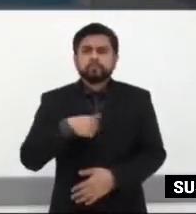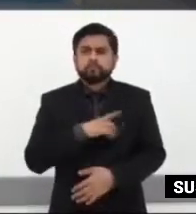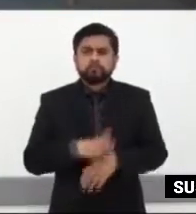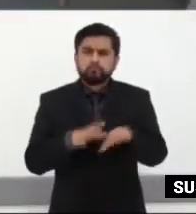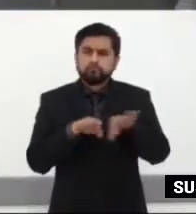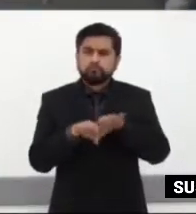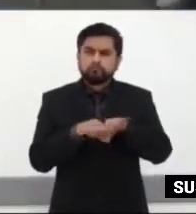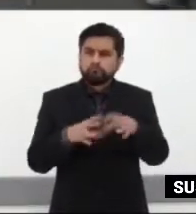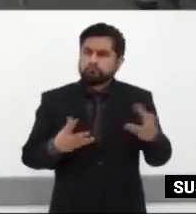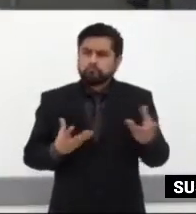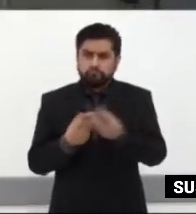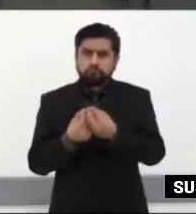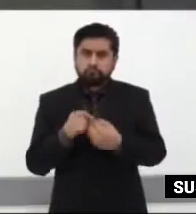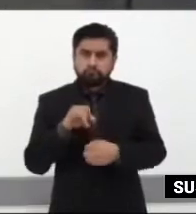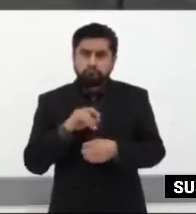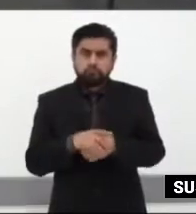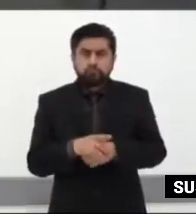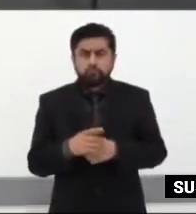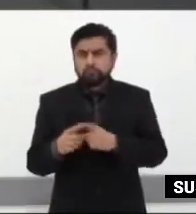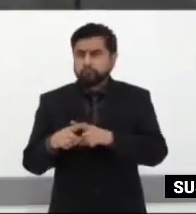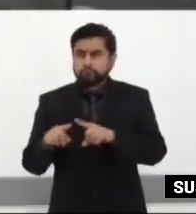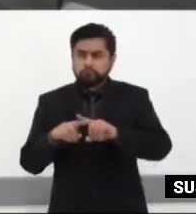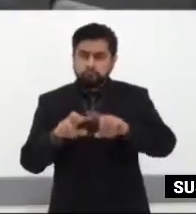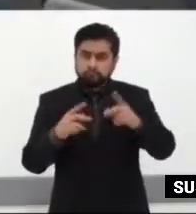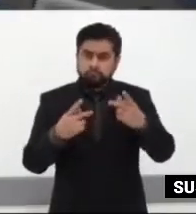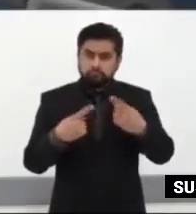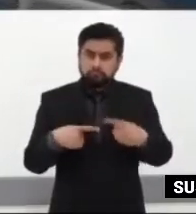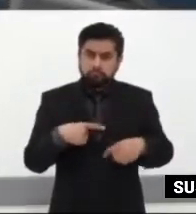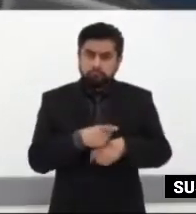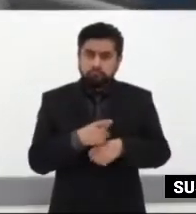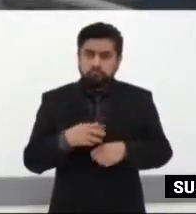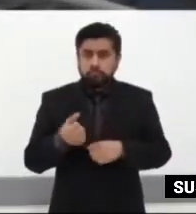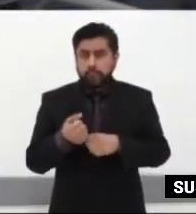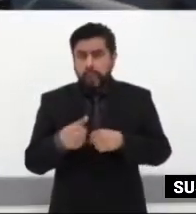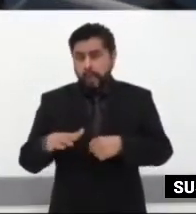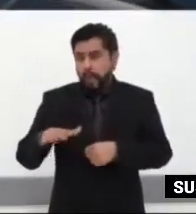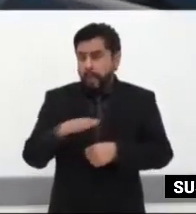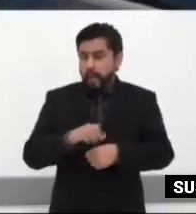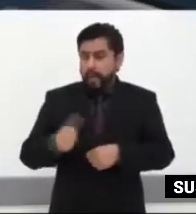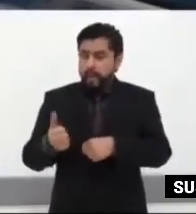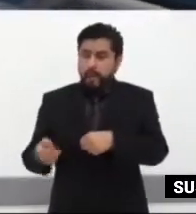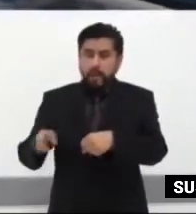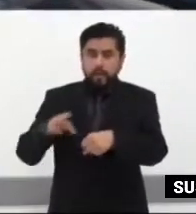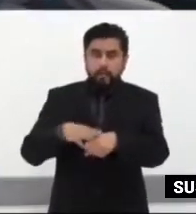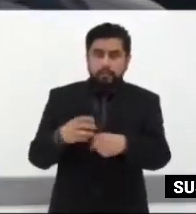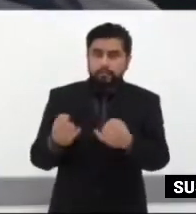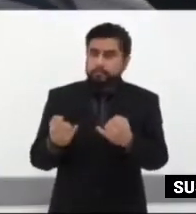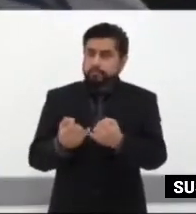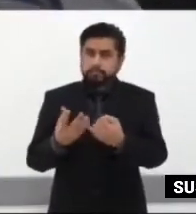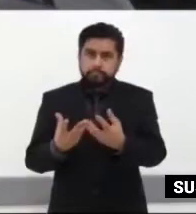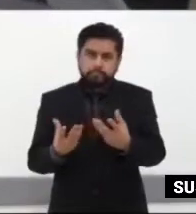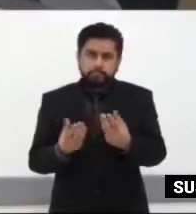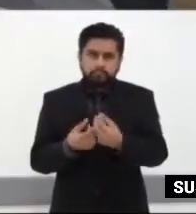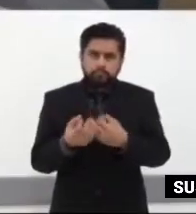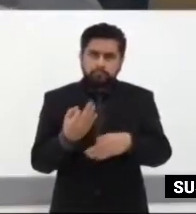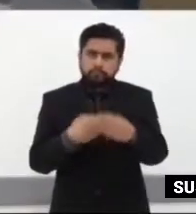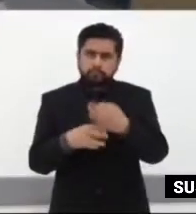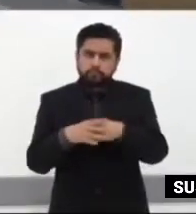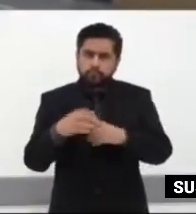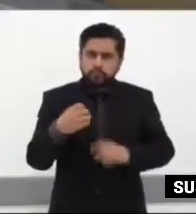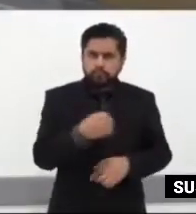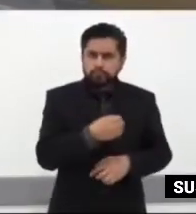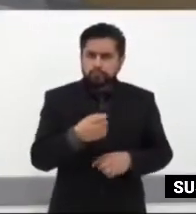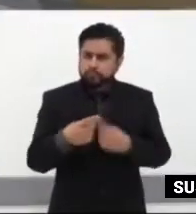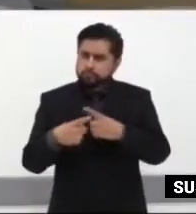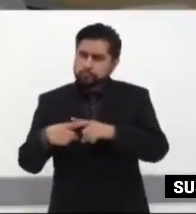de la mano conjunto con su personal del área administrativa, sí. Con la contratación del personal y sobre todo la organización